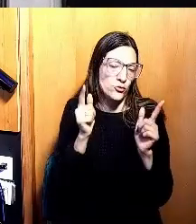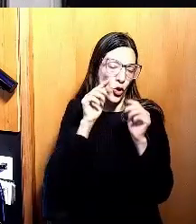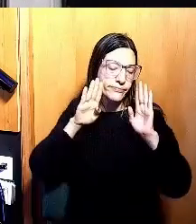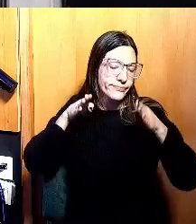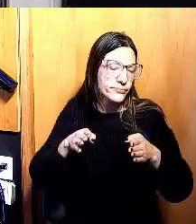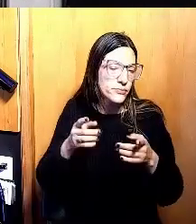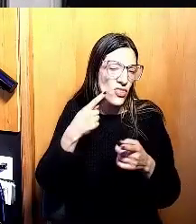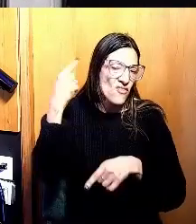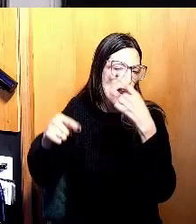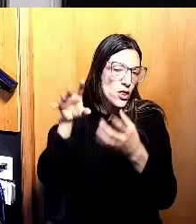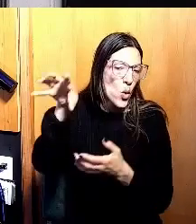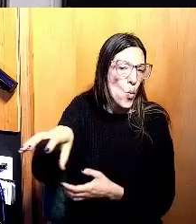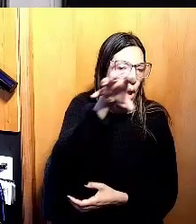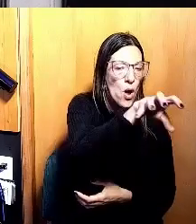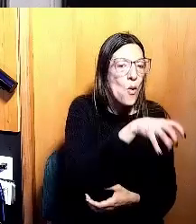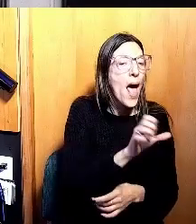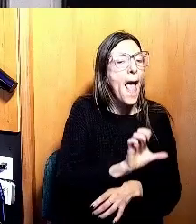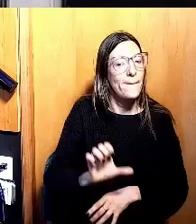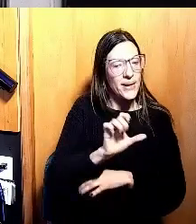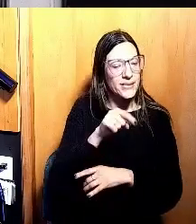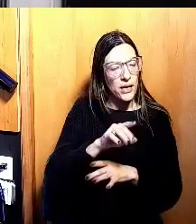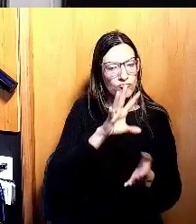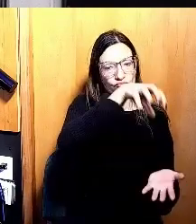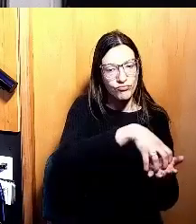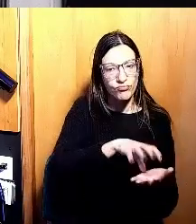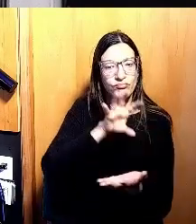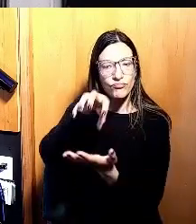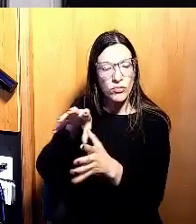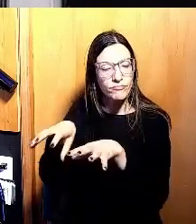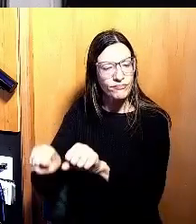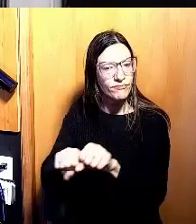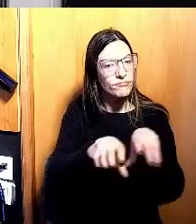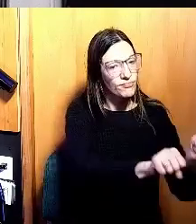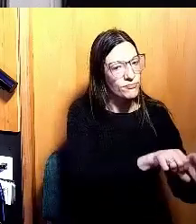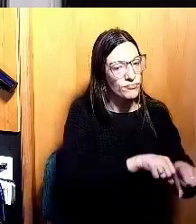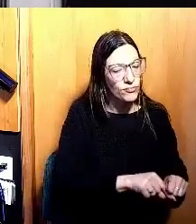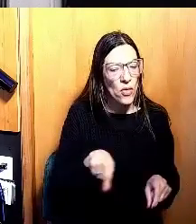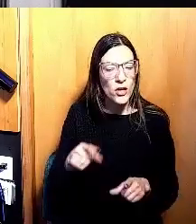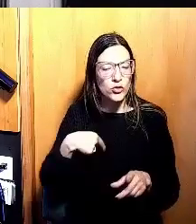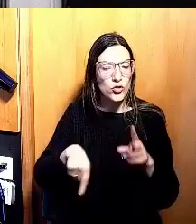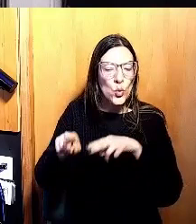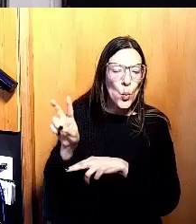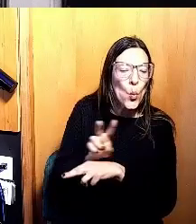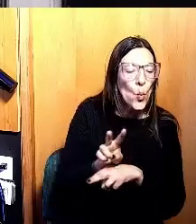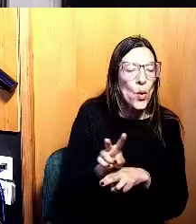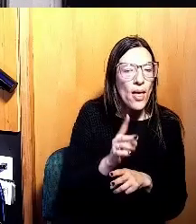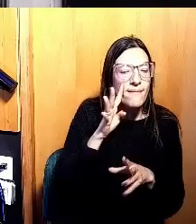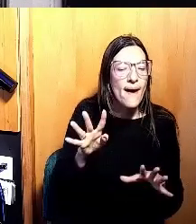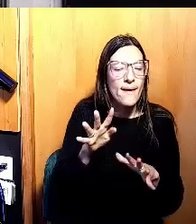diferentes empresas que se están instalando. Entonces, la posibilidad de